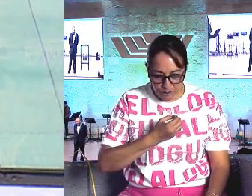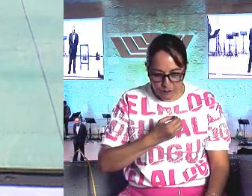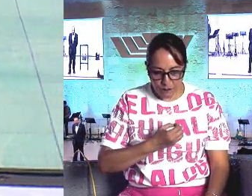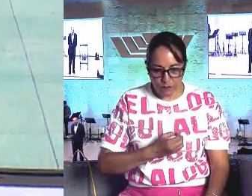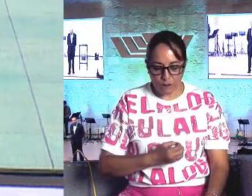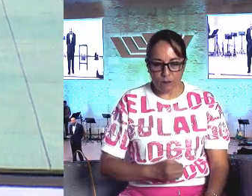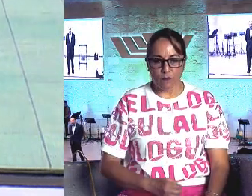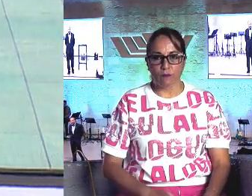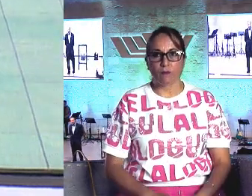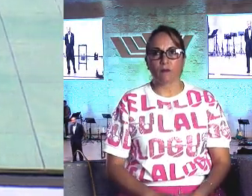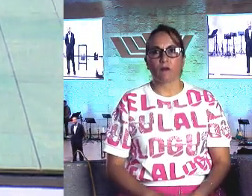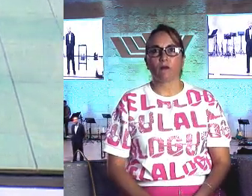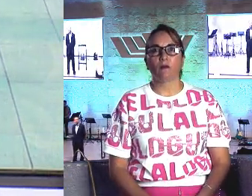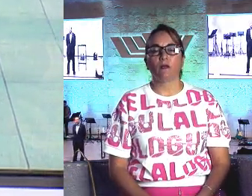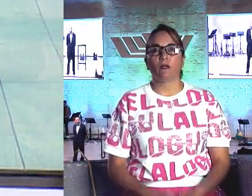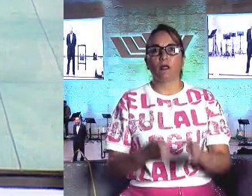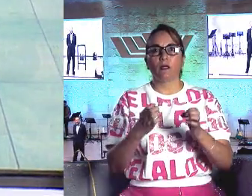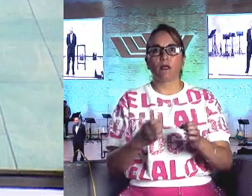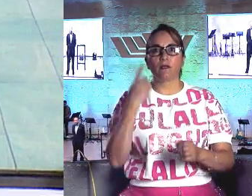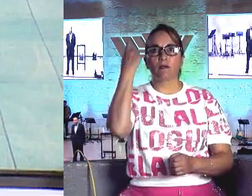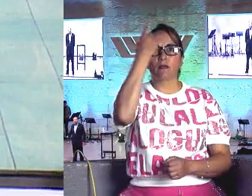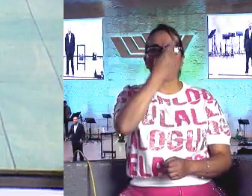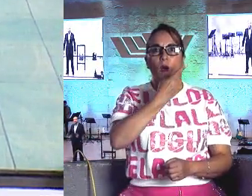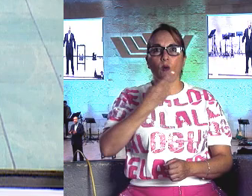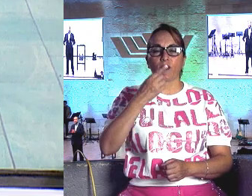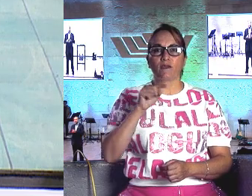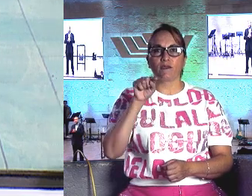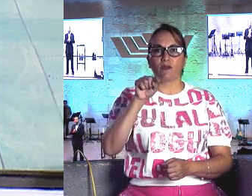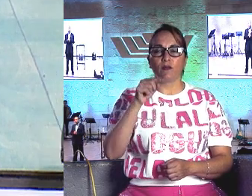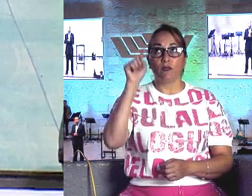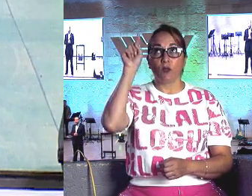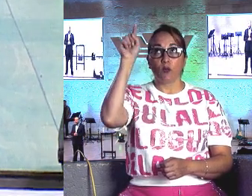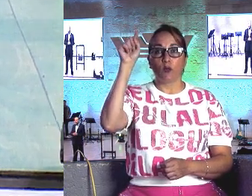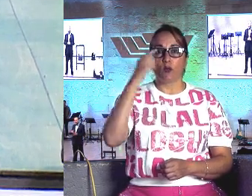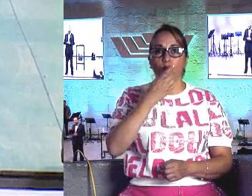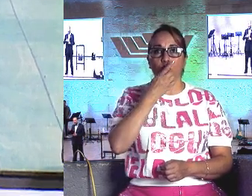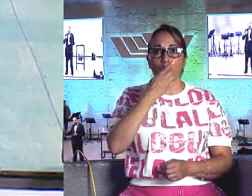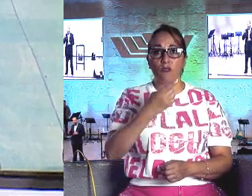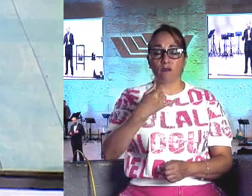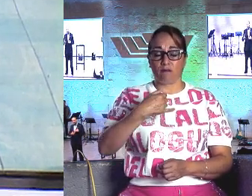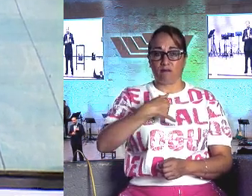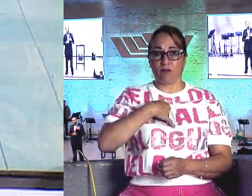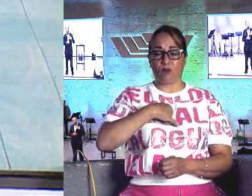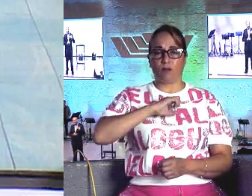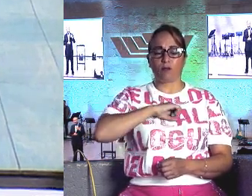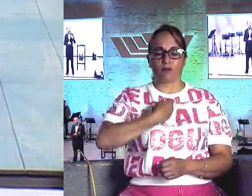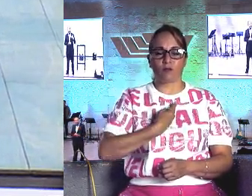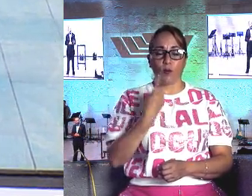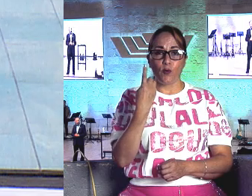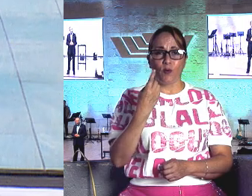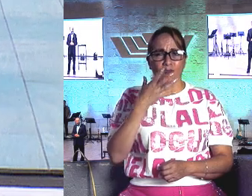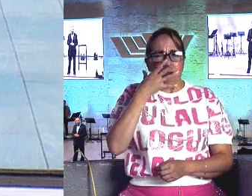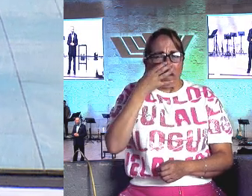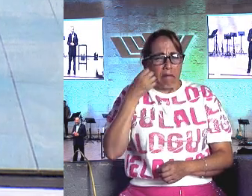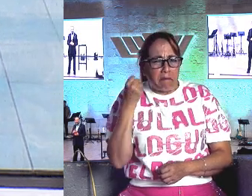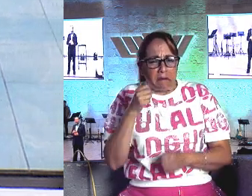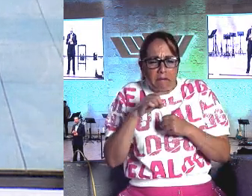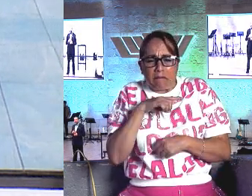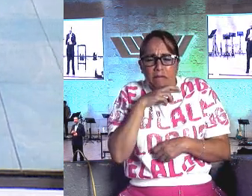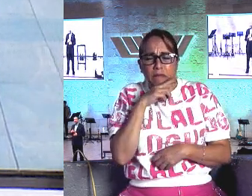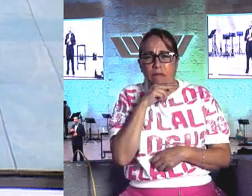Yo quisiera que esta hora, si tú dices: Señor, pues a lo mejor yo soy un amargado, vengo lleno de aflicciones y eso me